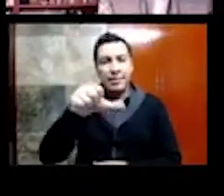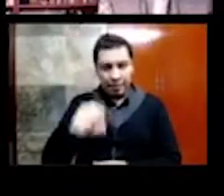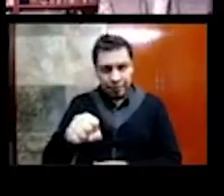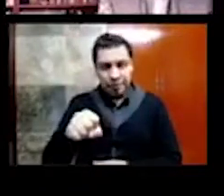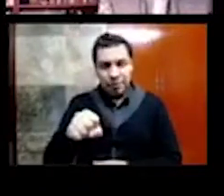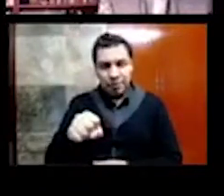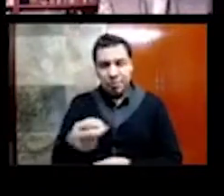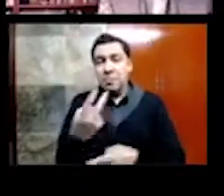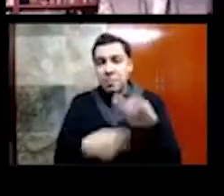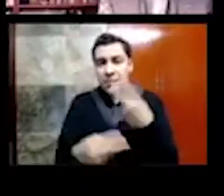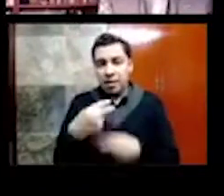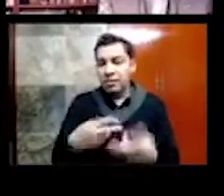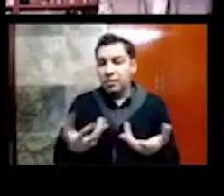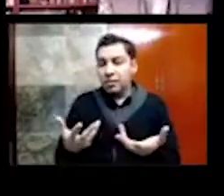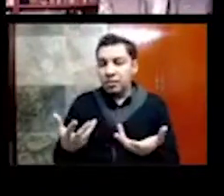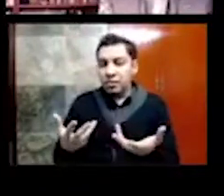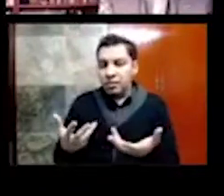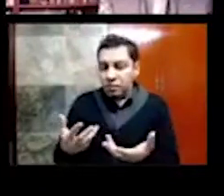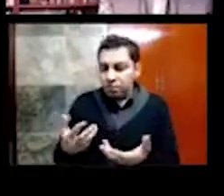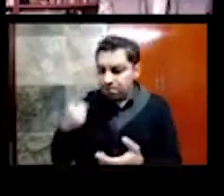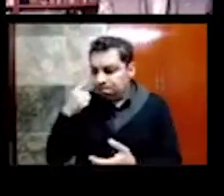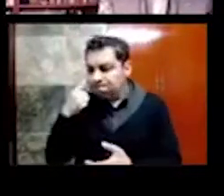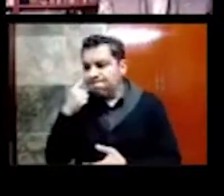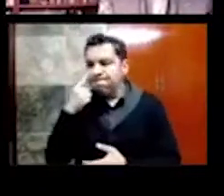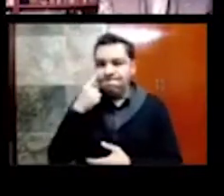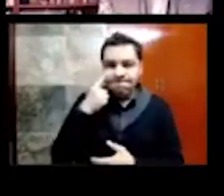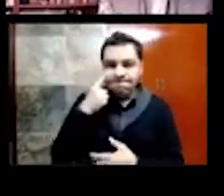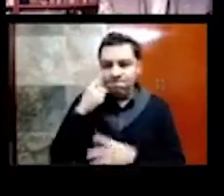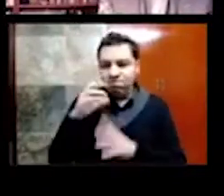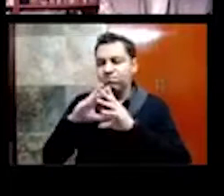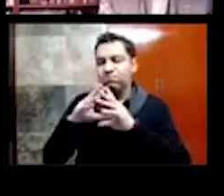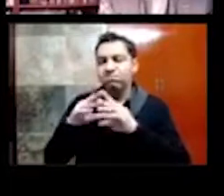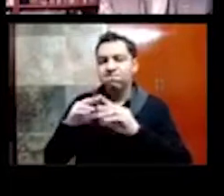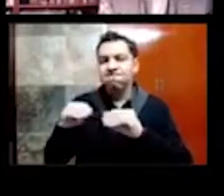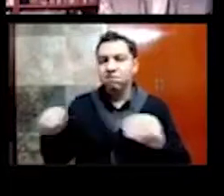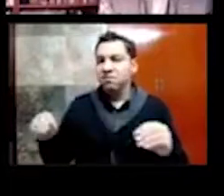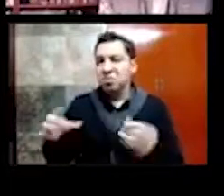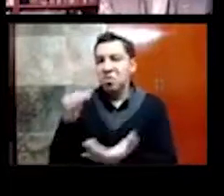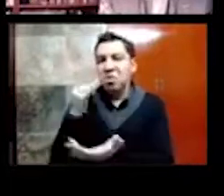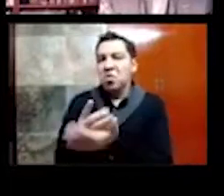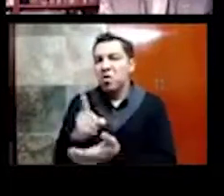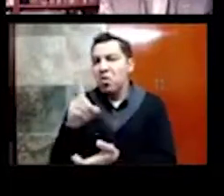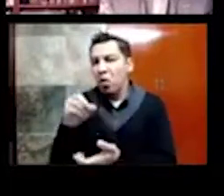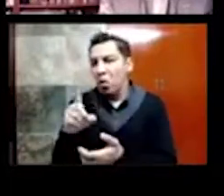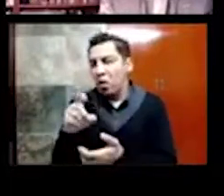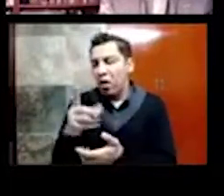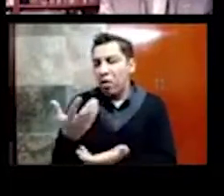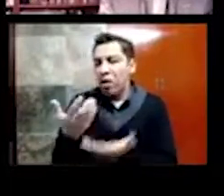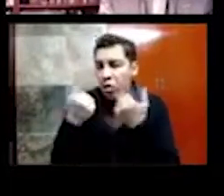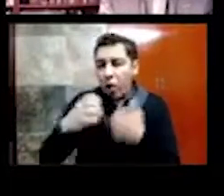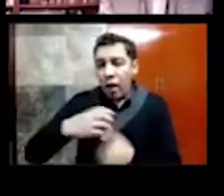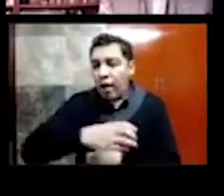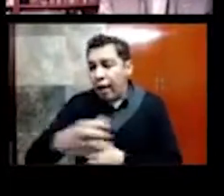de la cuenca, ¿no? Y de los cuales, ya veremos ahora,